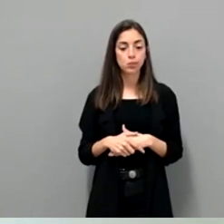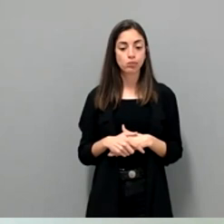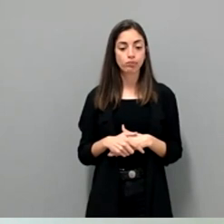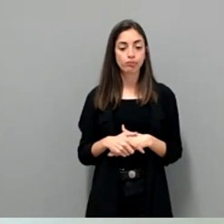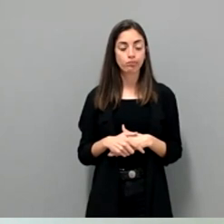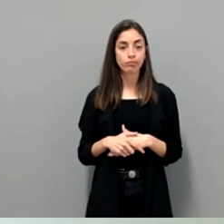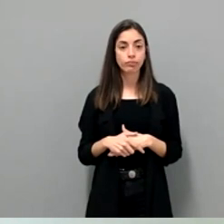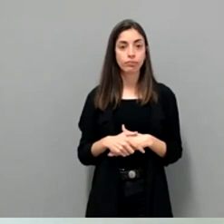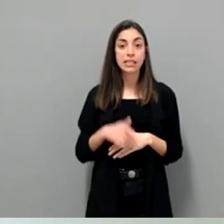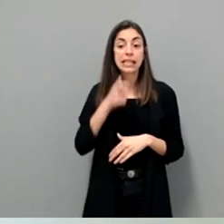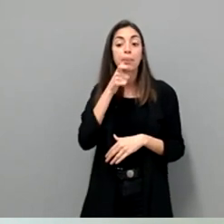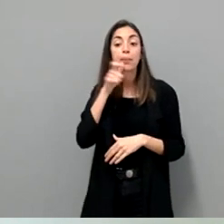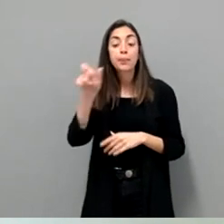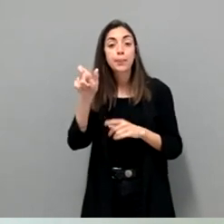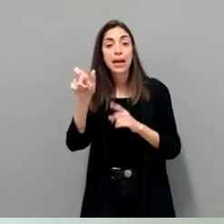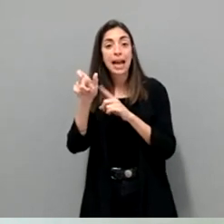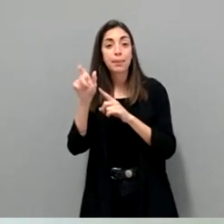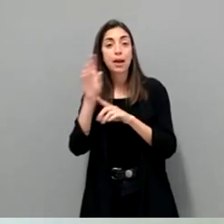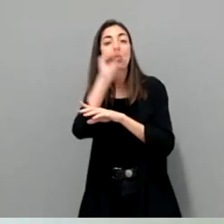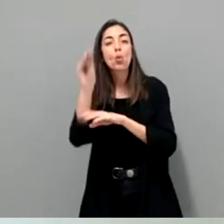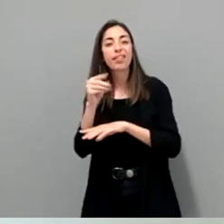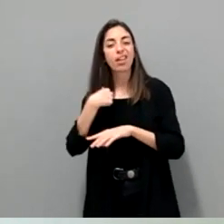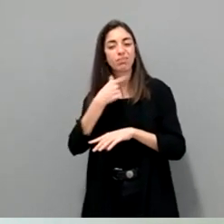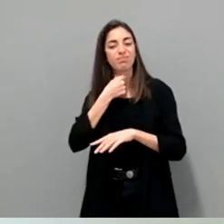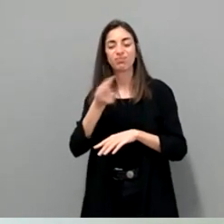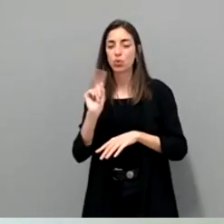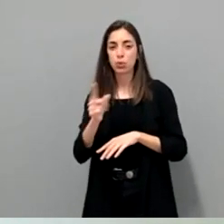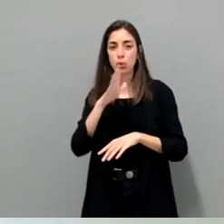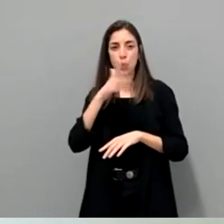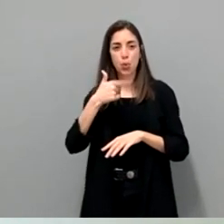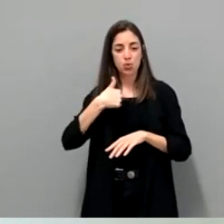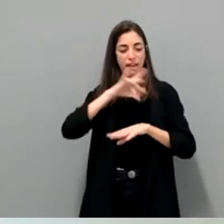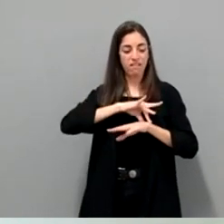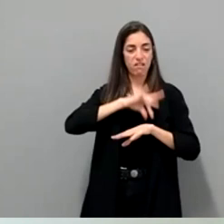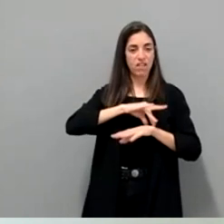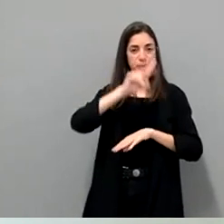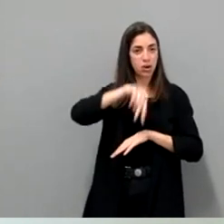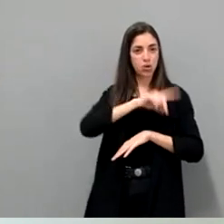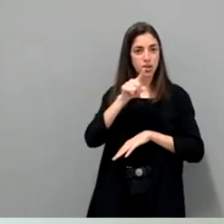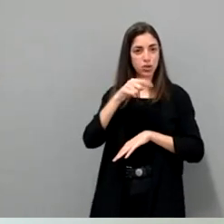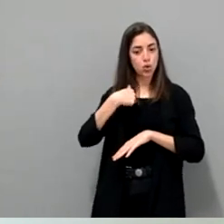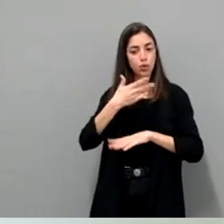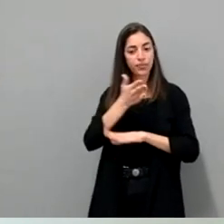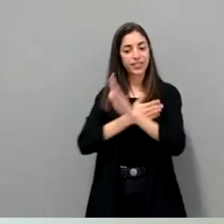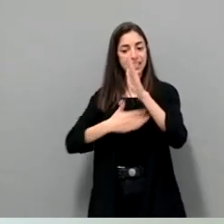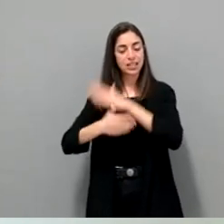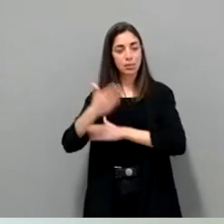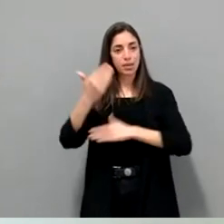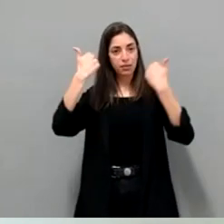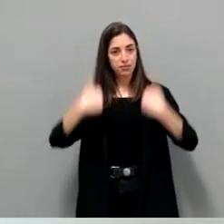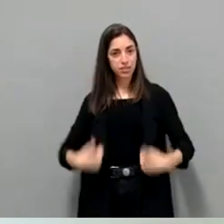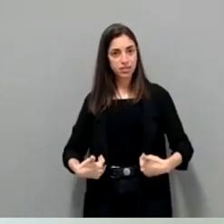La palabra cuidado a mí no me gusta, porque yo no estoy enferma, sino que tengo discapacidad física.